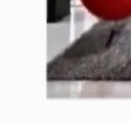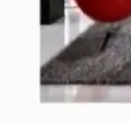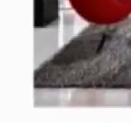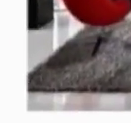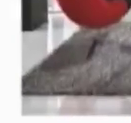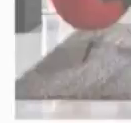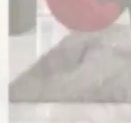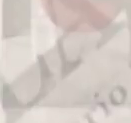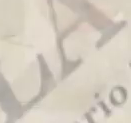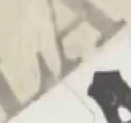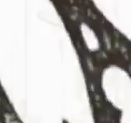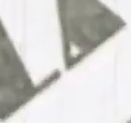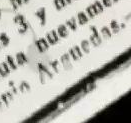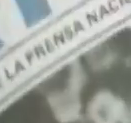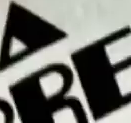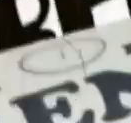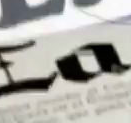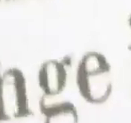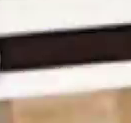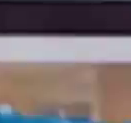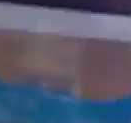que harán de tu vida más práctica.